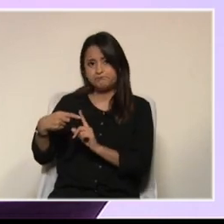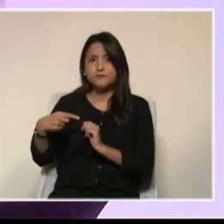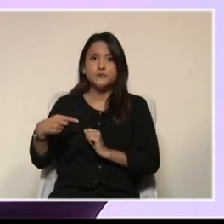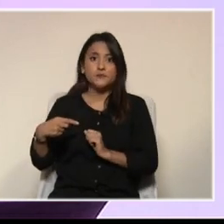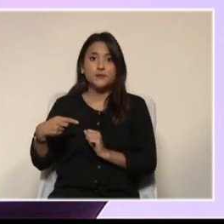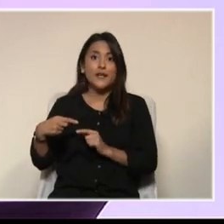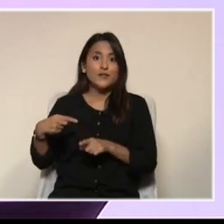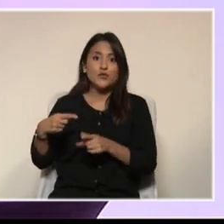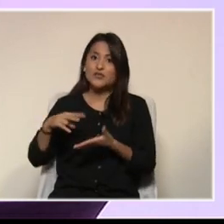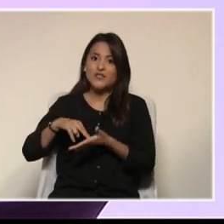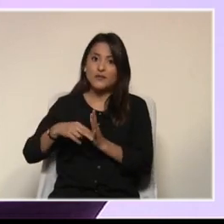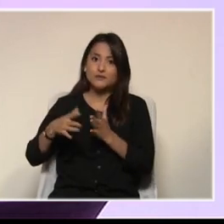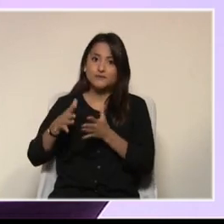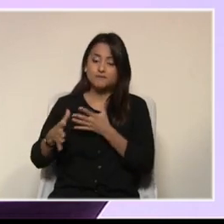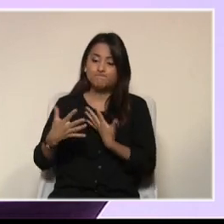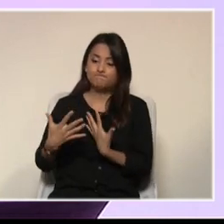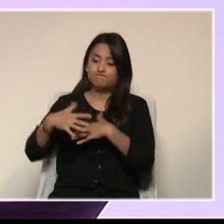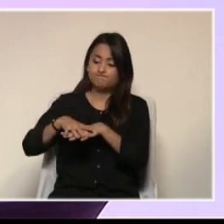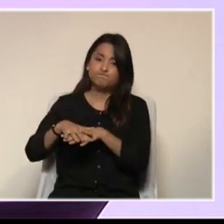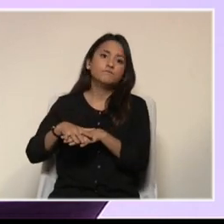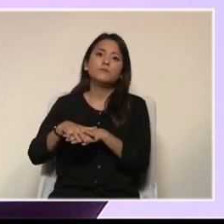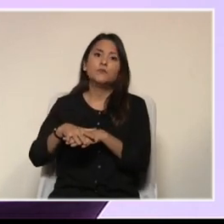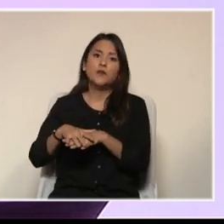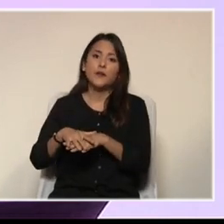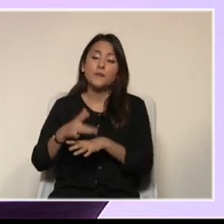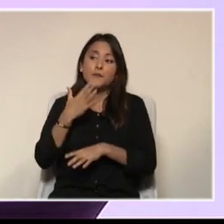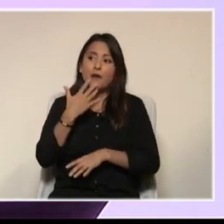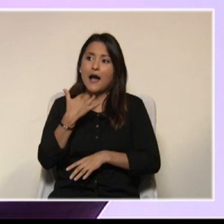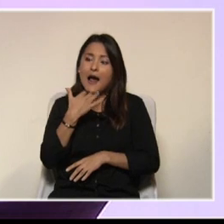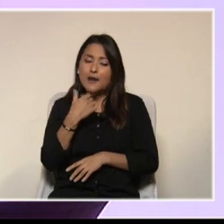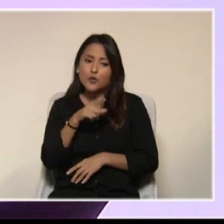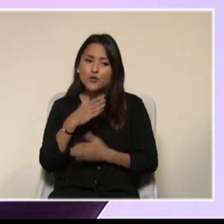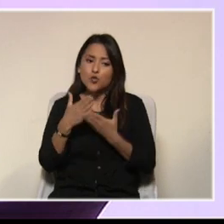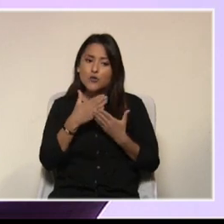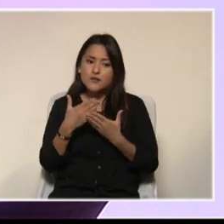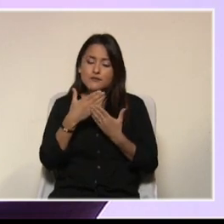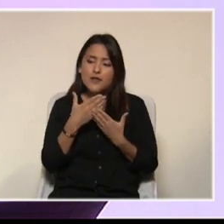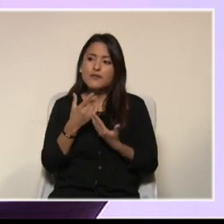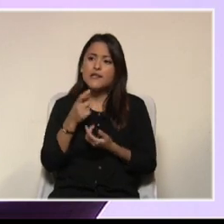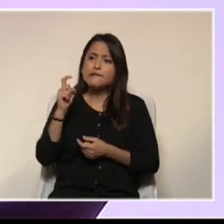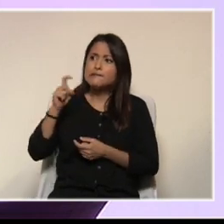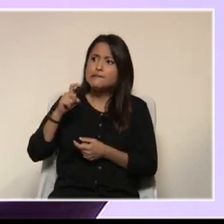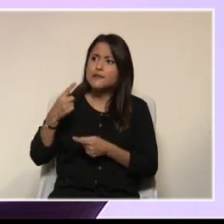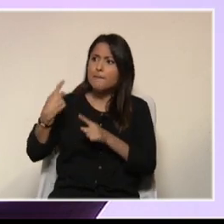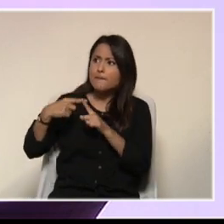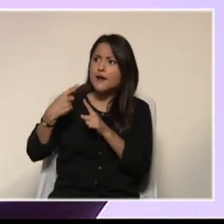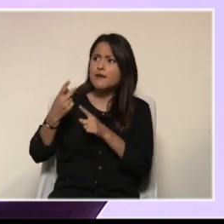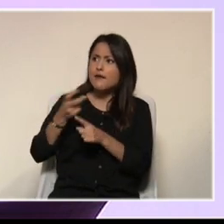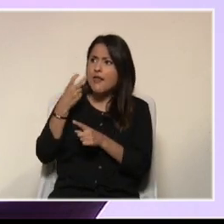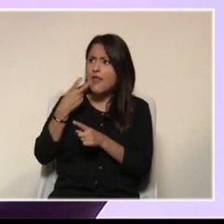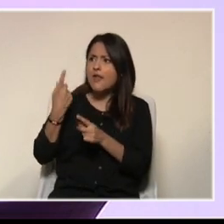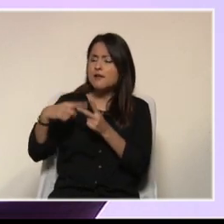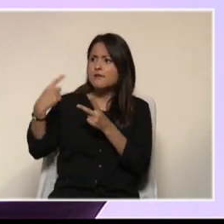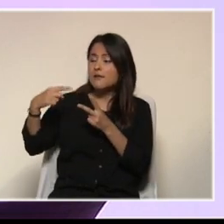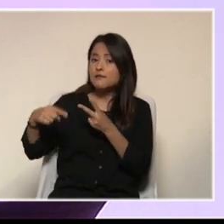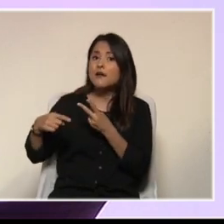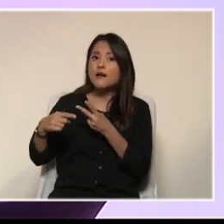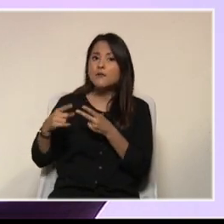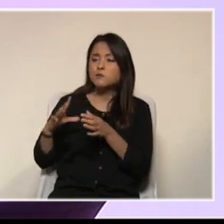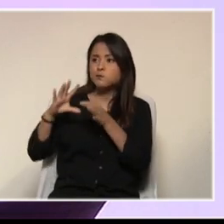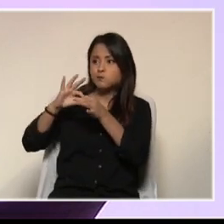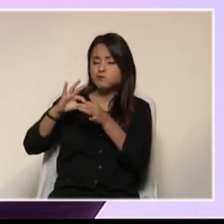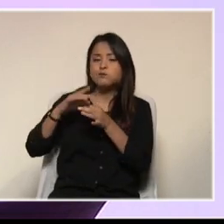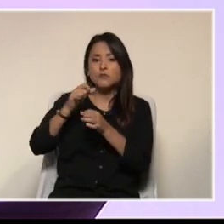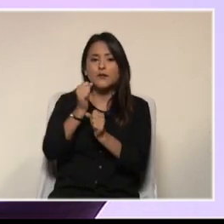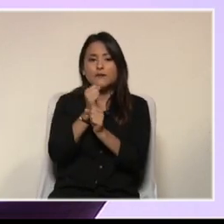un anclaje para garantizar que esas posibles necesidades educativas especiales sean atendidas desde estos servicios y acompañar a los